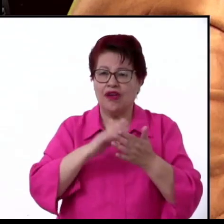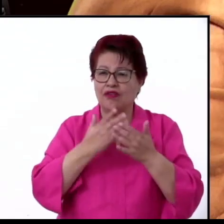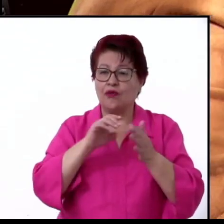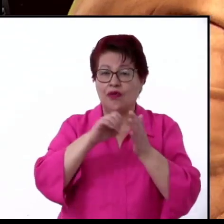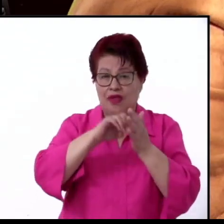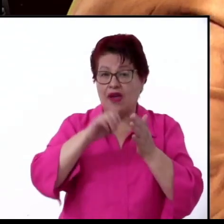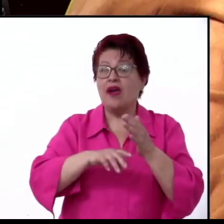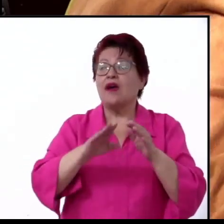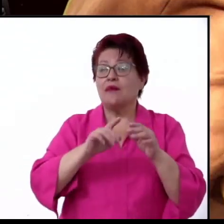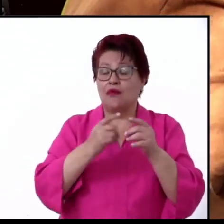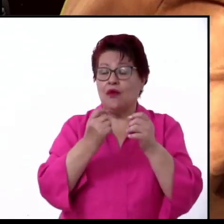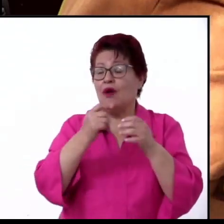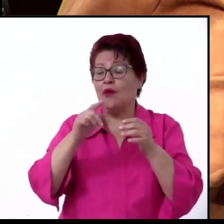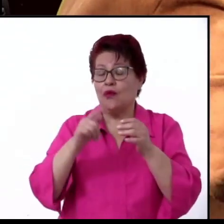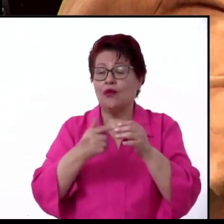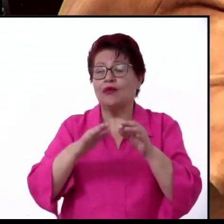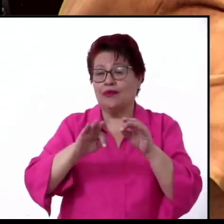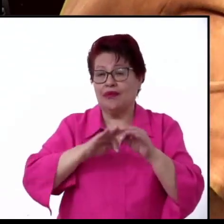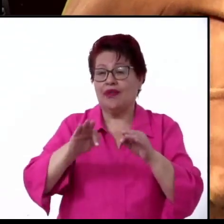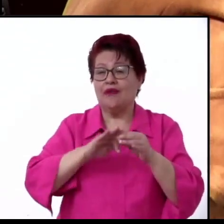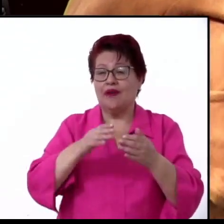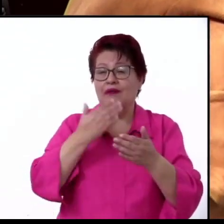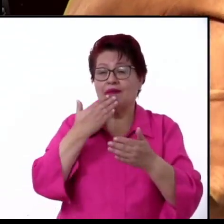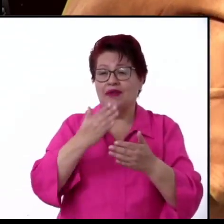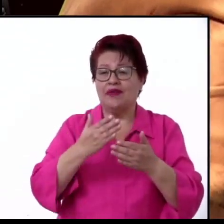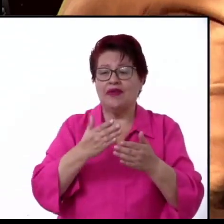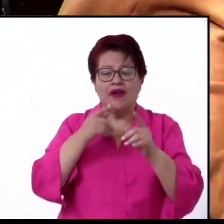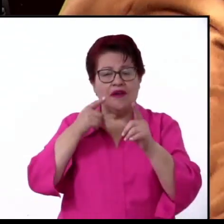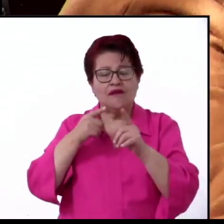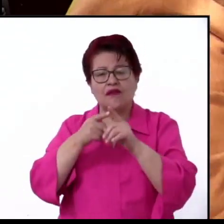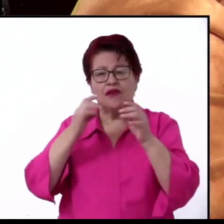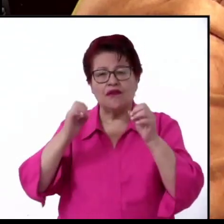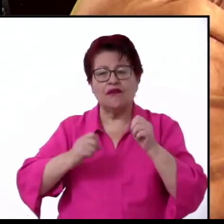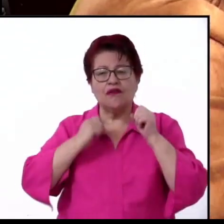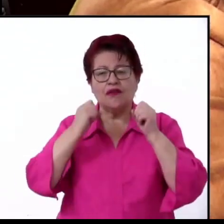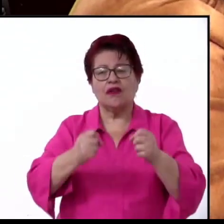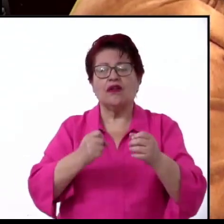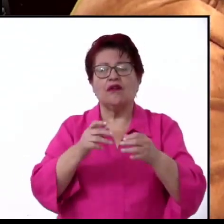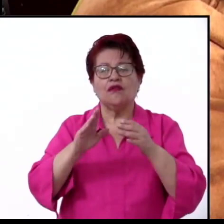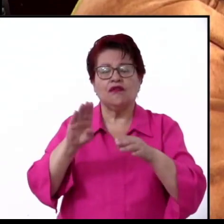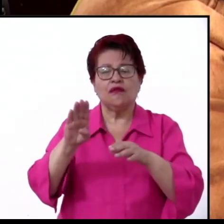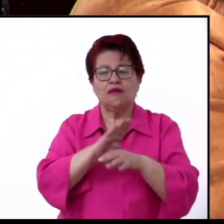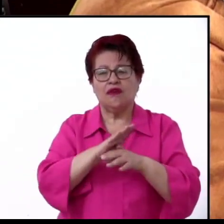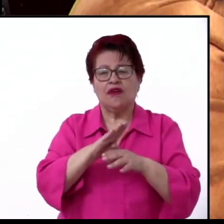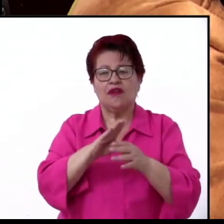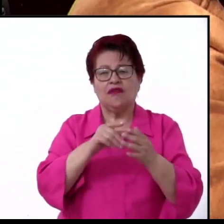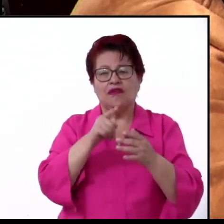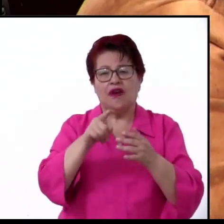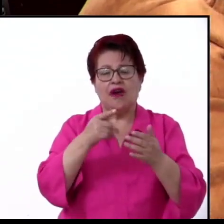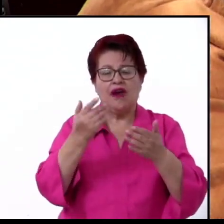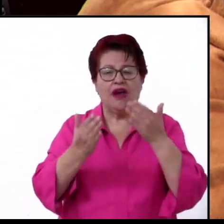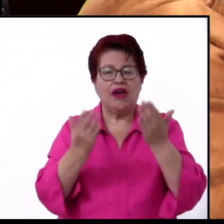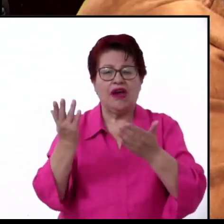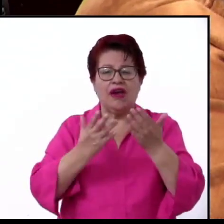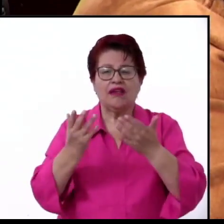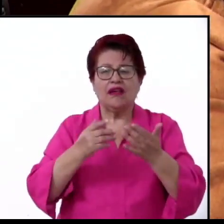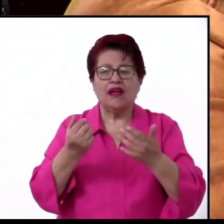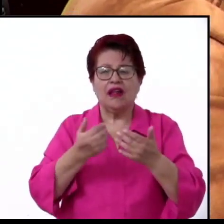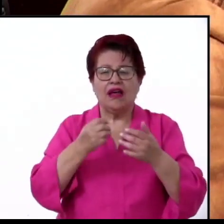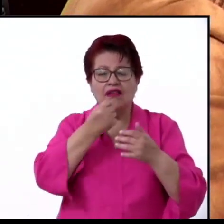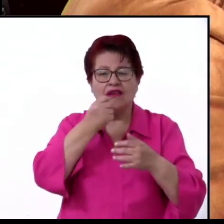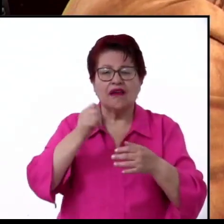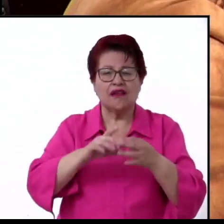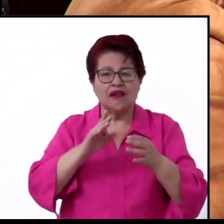contados de eso. Usted se ha enfocado en fortalecer y hacer sentir los beneficios que genera la Secretaría que